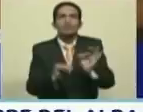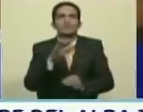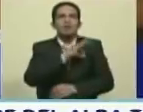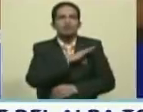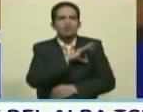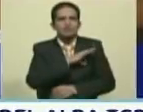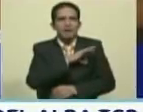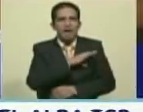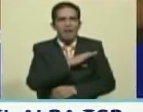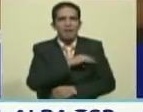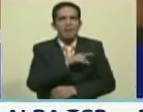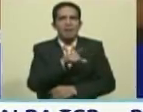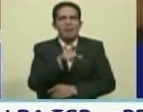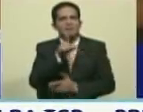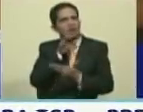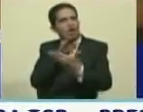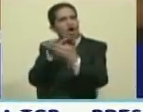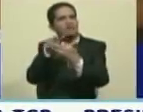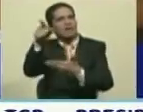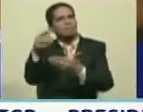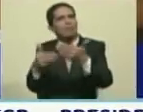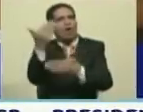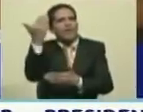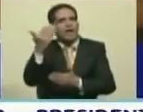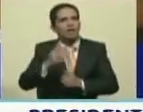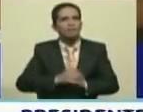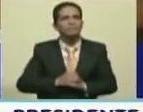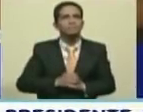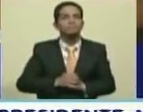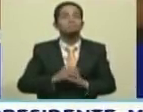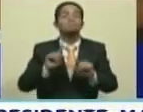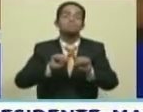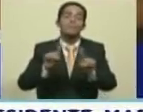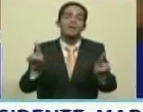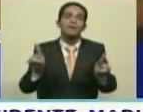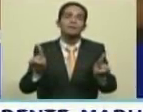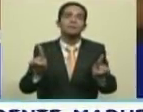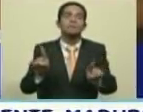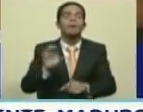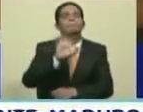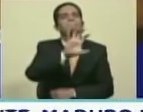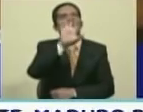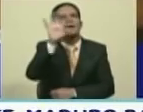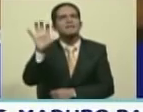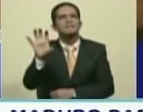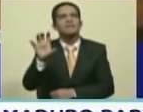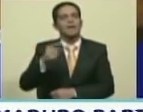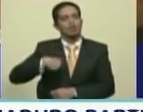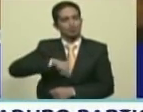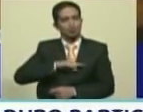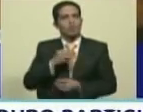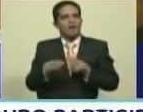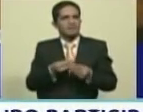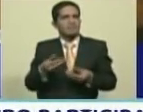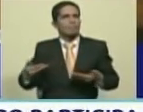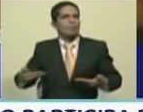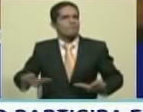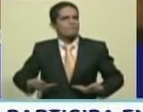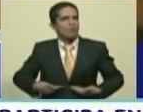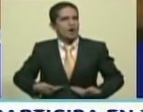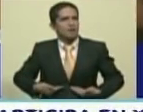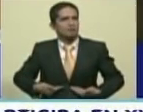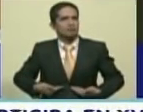contra ese modelo. Sin embargo, países que hacemos mucho esfuerzo